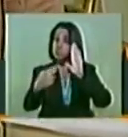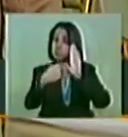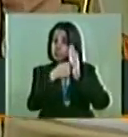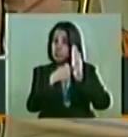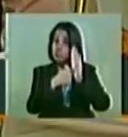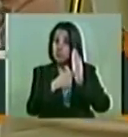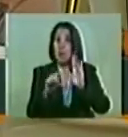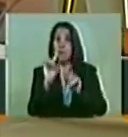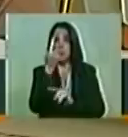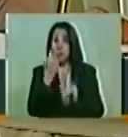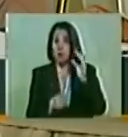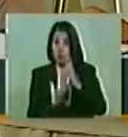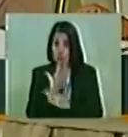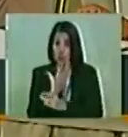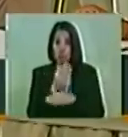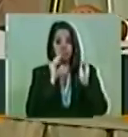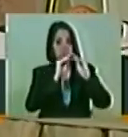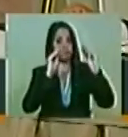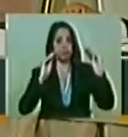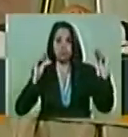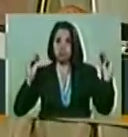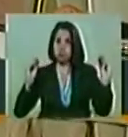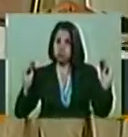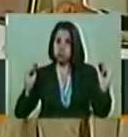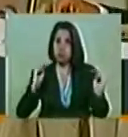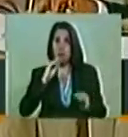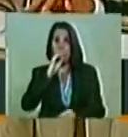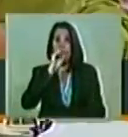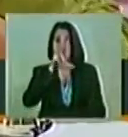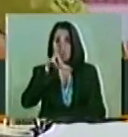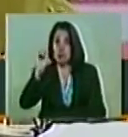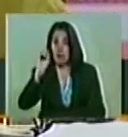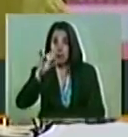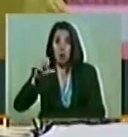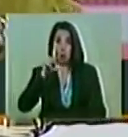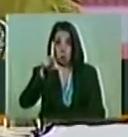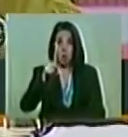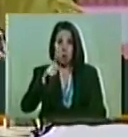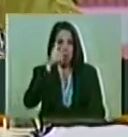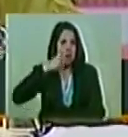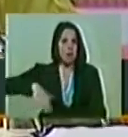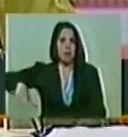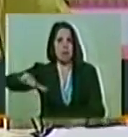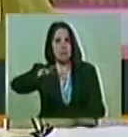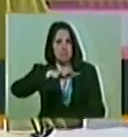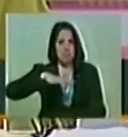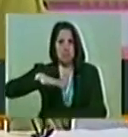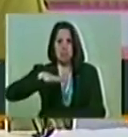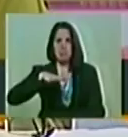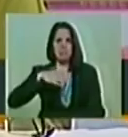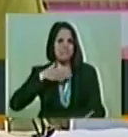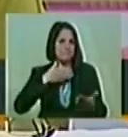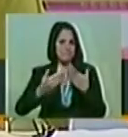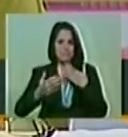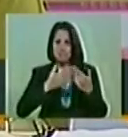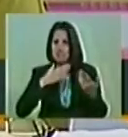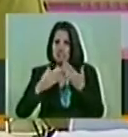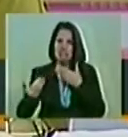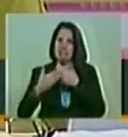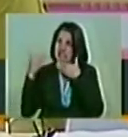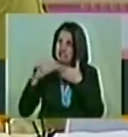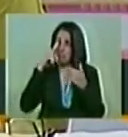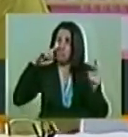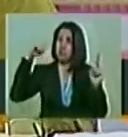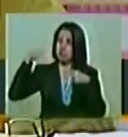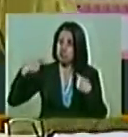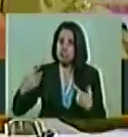1 de mayo. El 30 de julio, nuestro pueblo salió, a pesar de las amenazas, más de 8.300.000